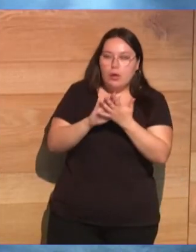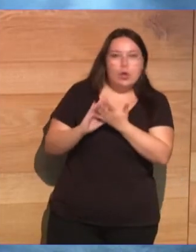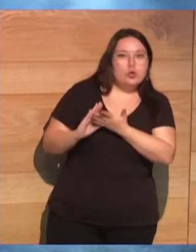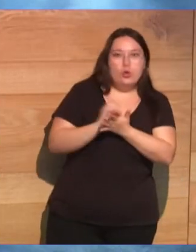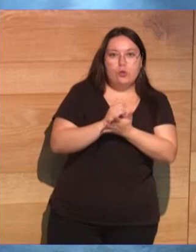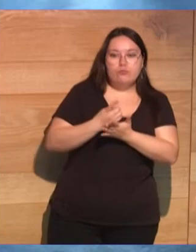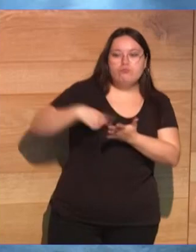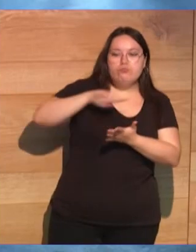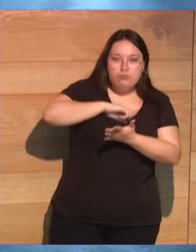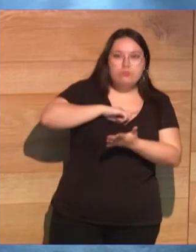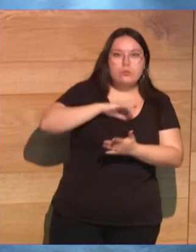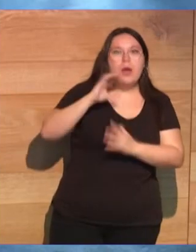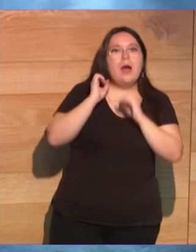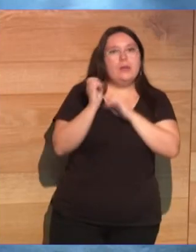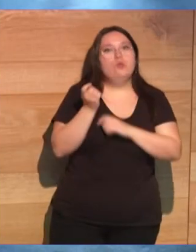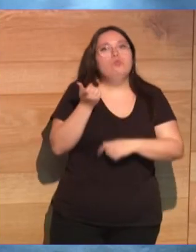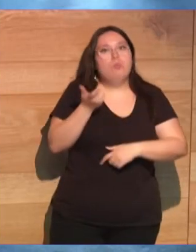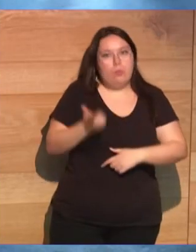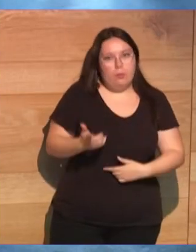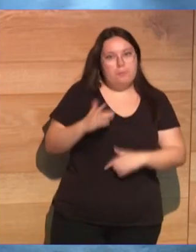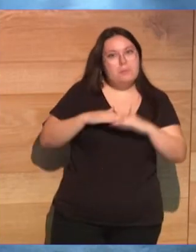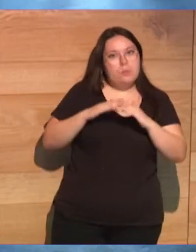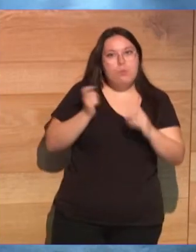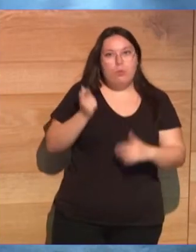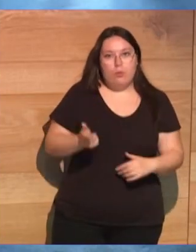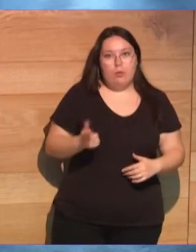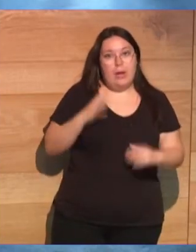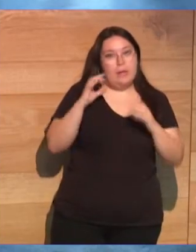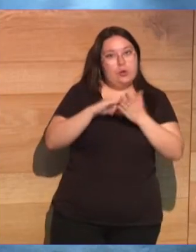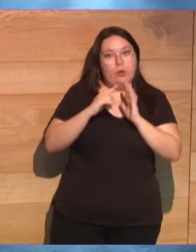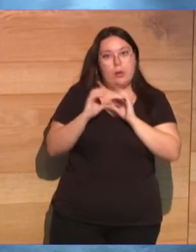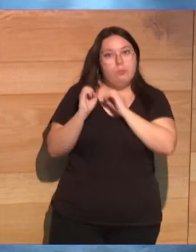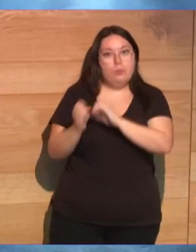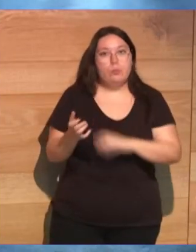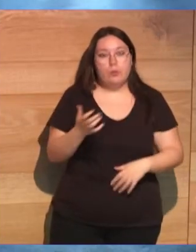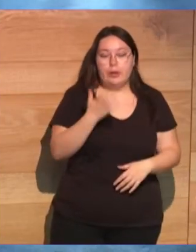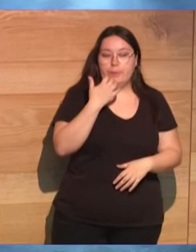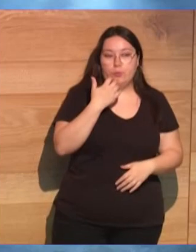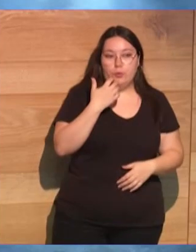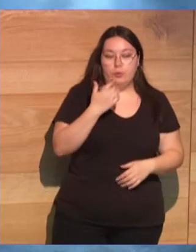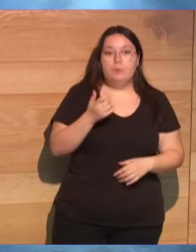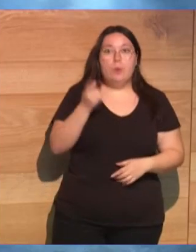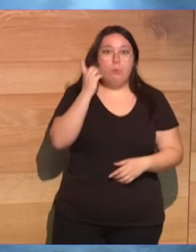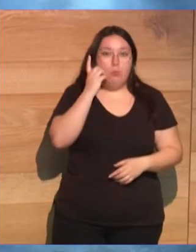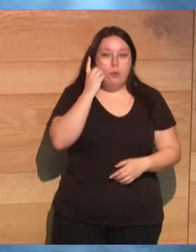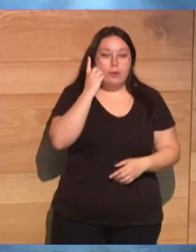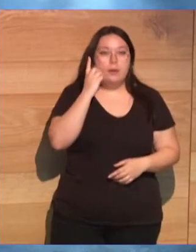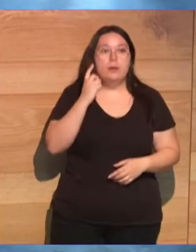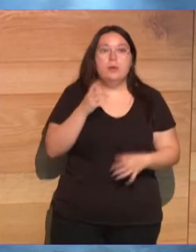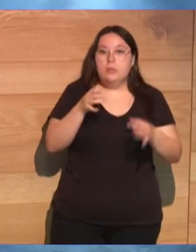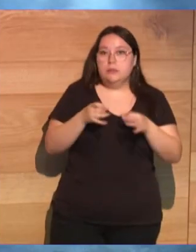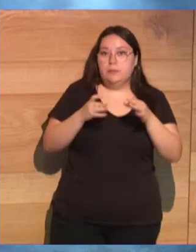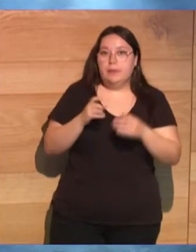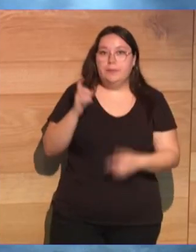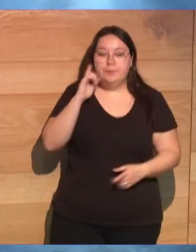somos adictos en cierta medida a la tecnología, véase el teléfono móvil, estar todo el